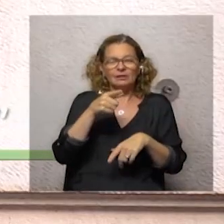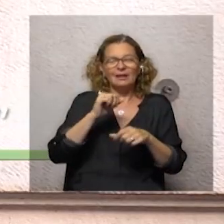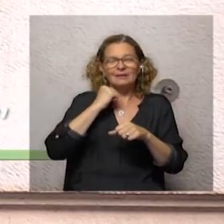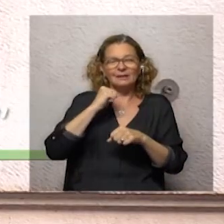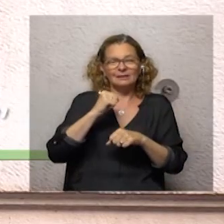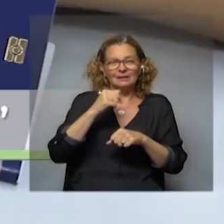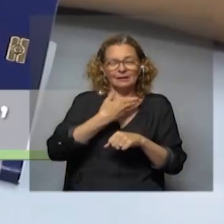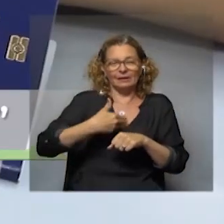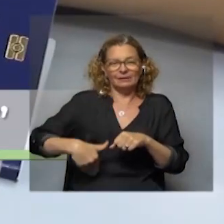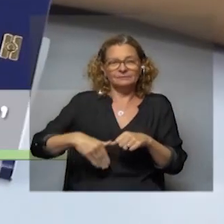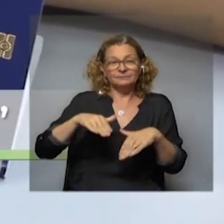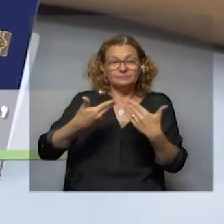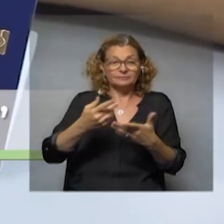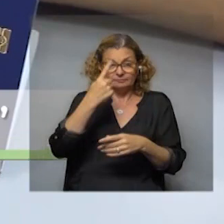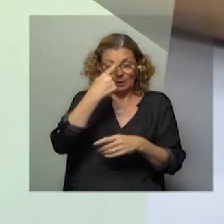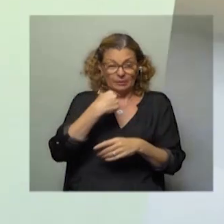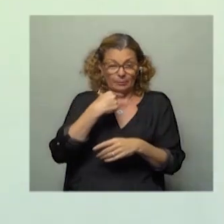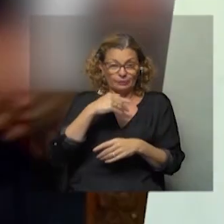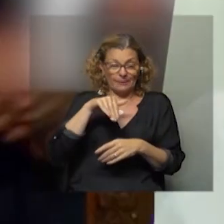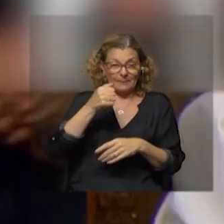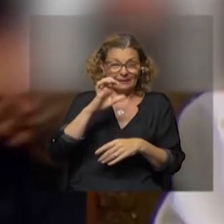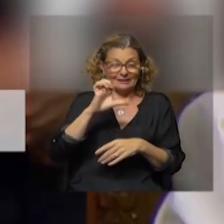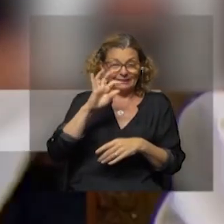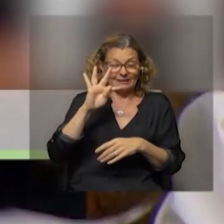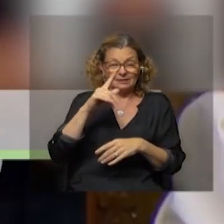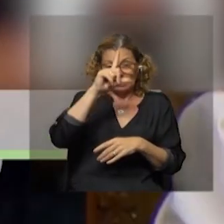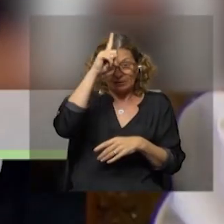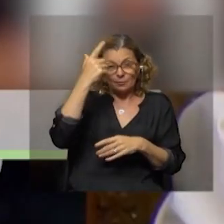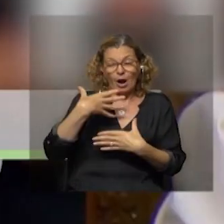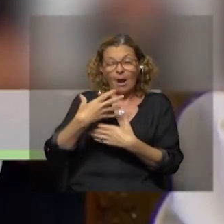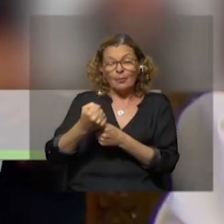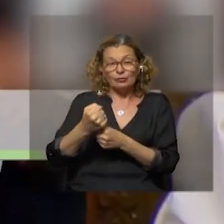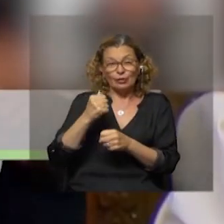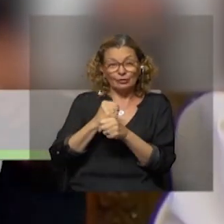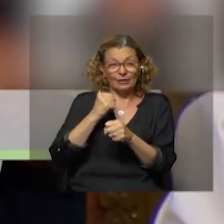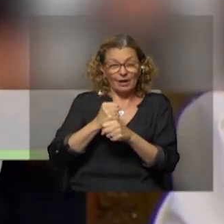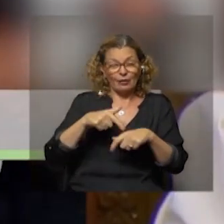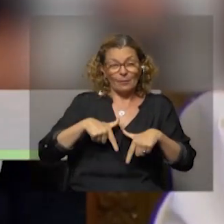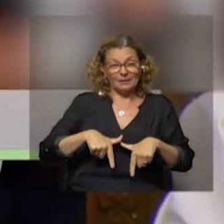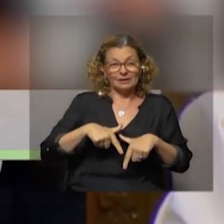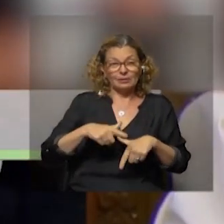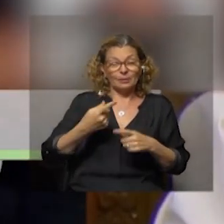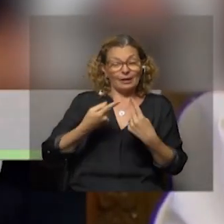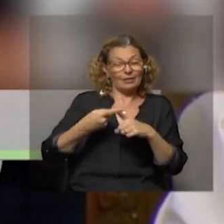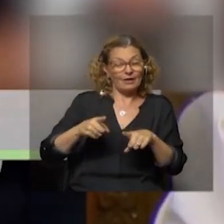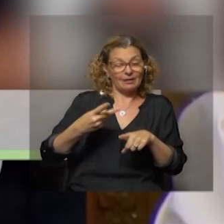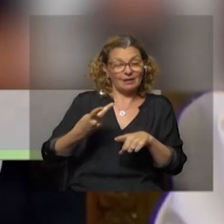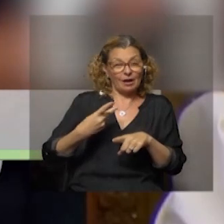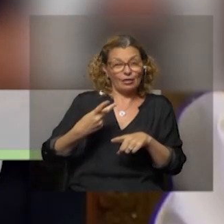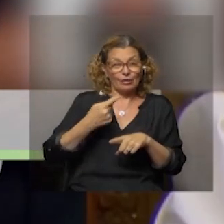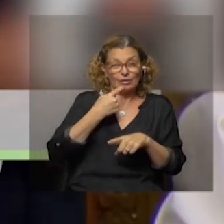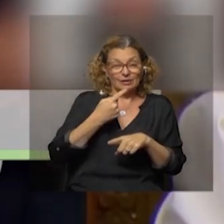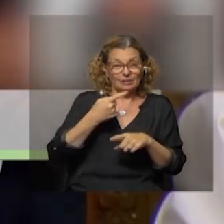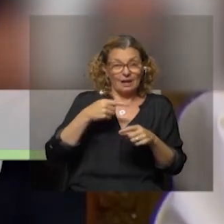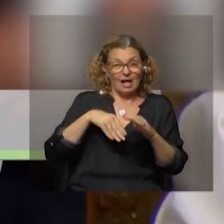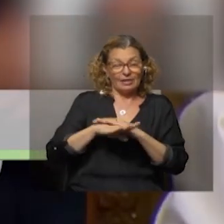secretaría de estado la que expidió el pasaporte de Merced la calle Pou respaldó el accionar de sus ministros pese a la diferencia entre lo afirmado en